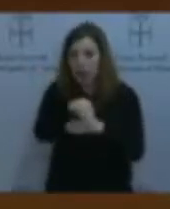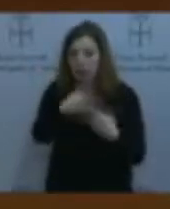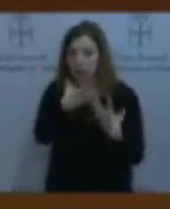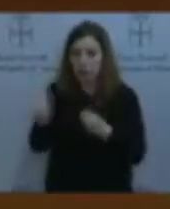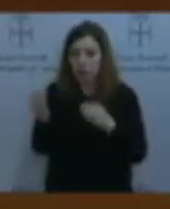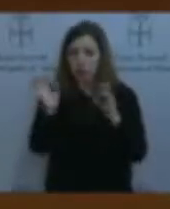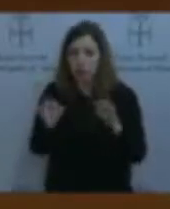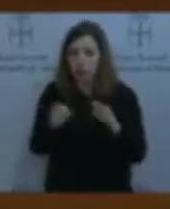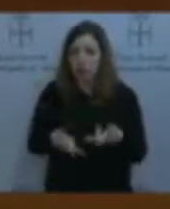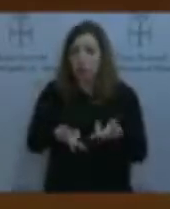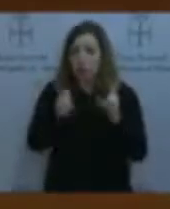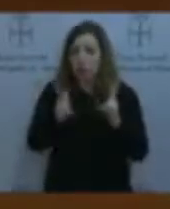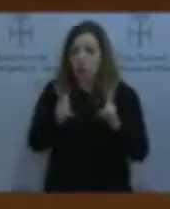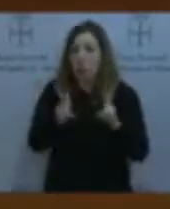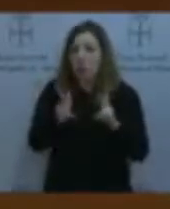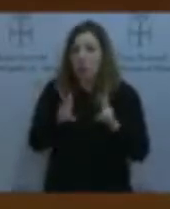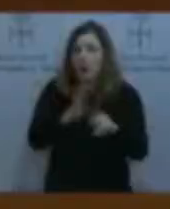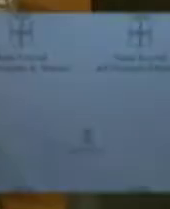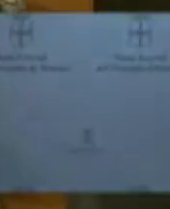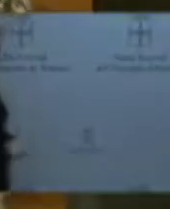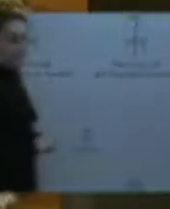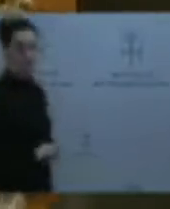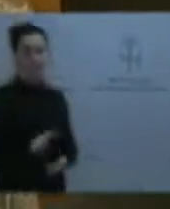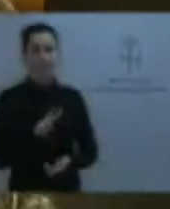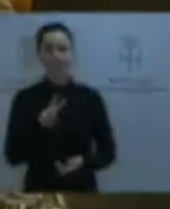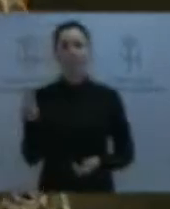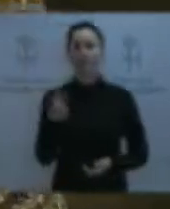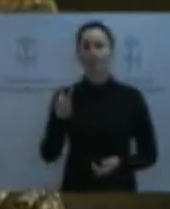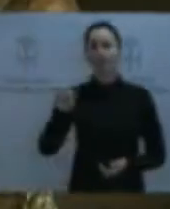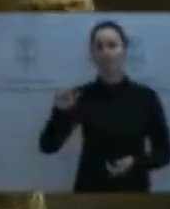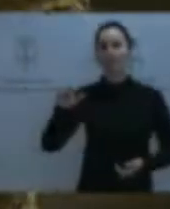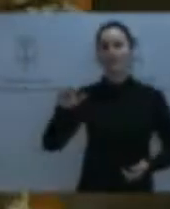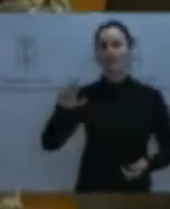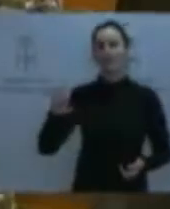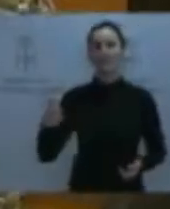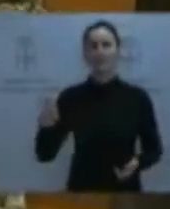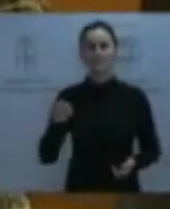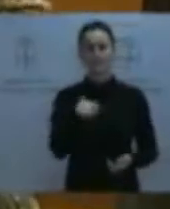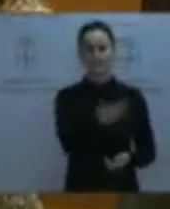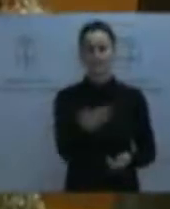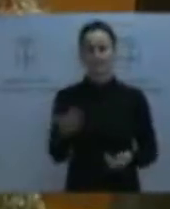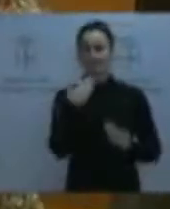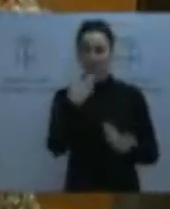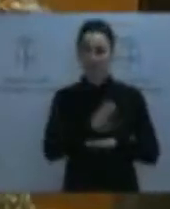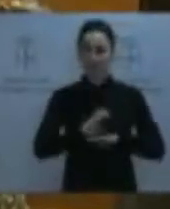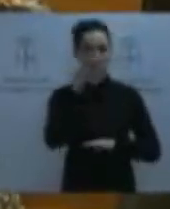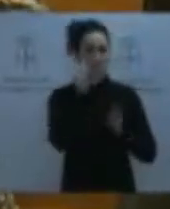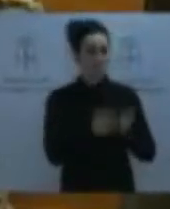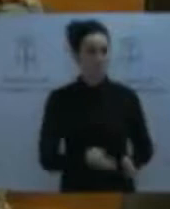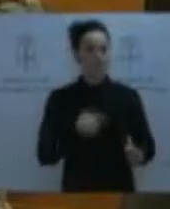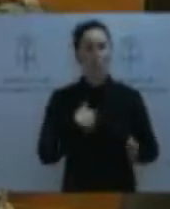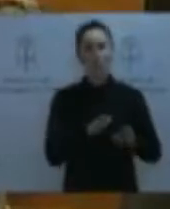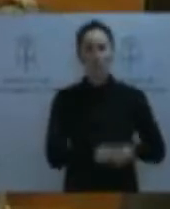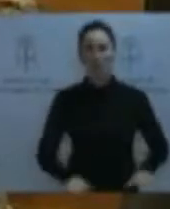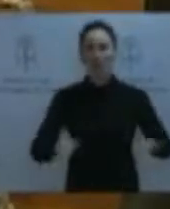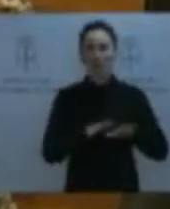Plan Anual de Aprovechamientos. Gracias, señor presidente. Gracias, señora consejera. Analizaré despacio los datos que nos ha pasado,